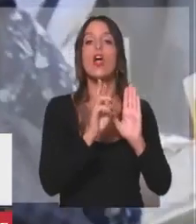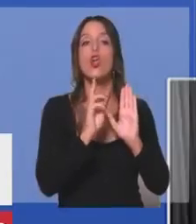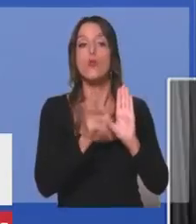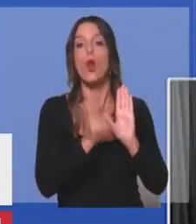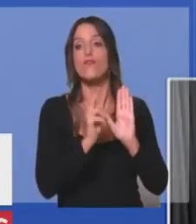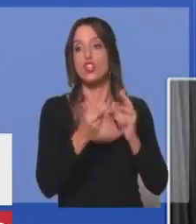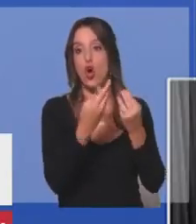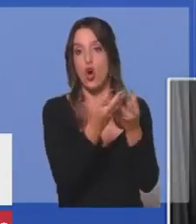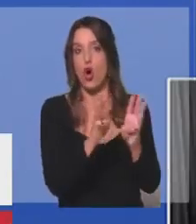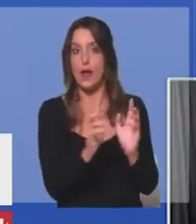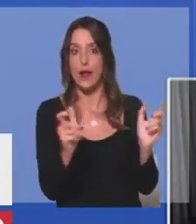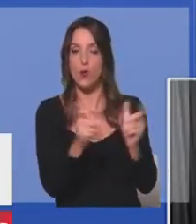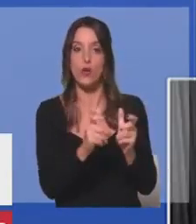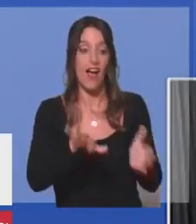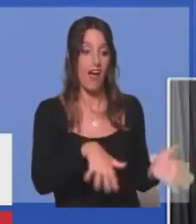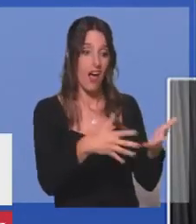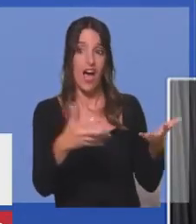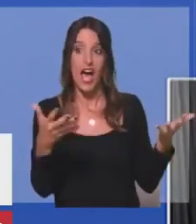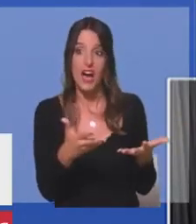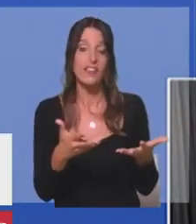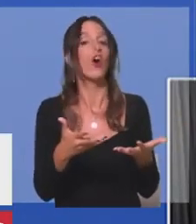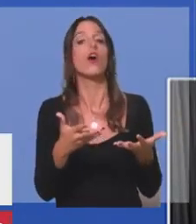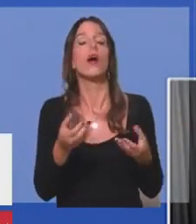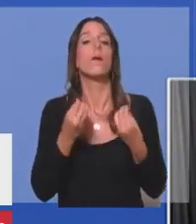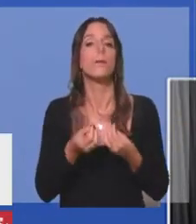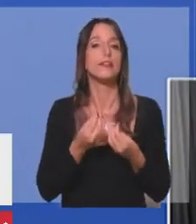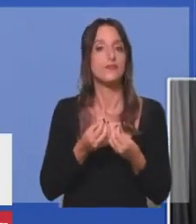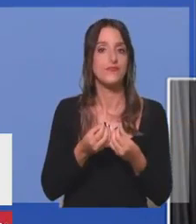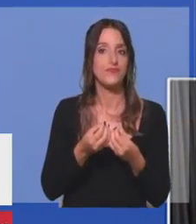reunión. Porque hasta el momento contábamos con la